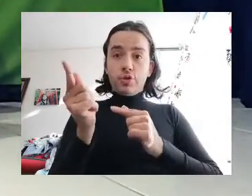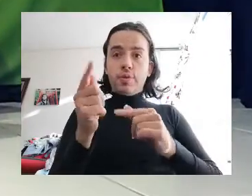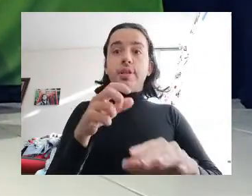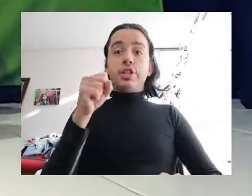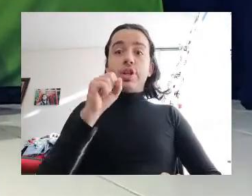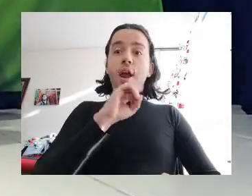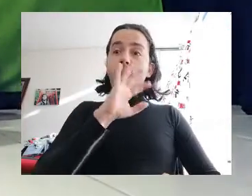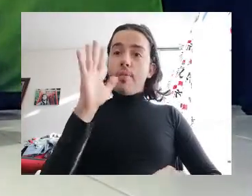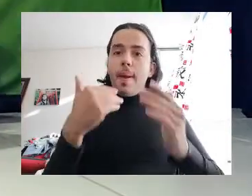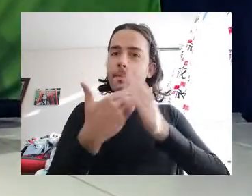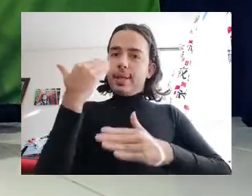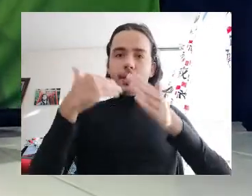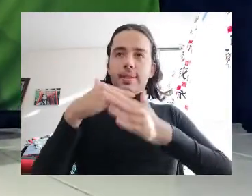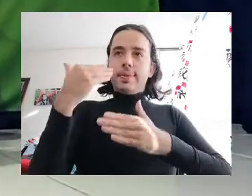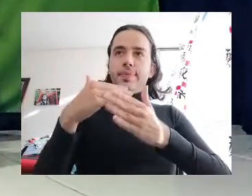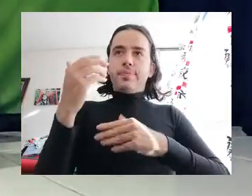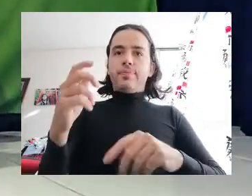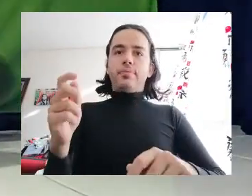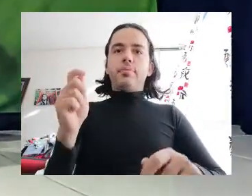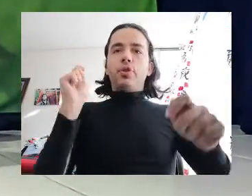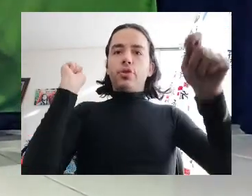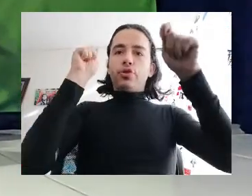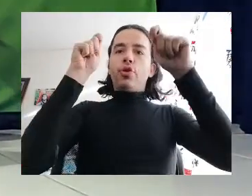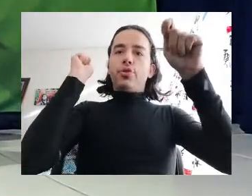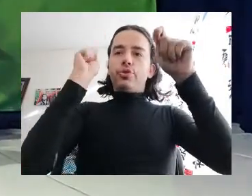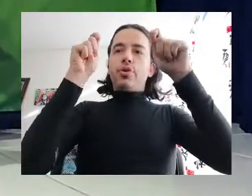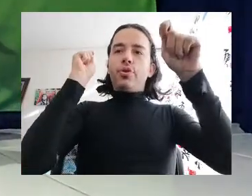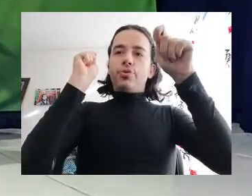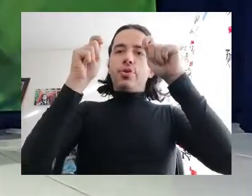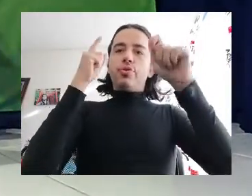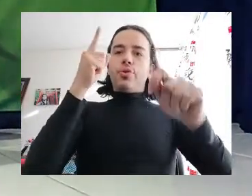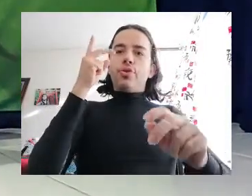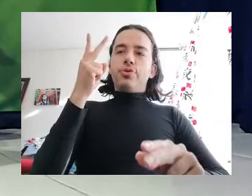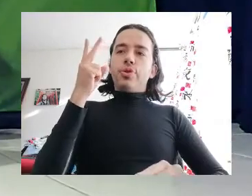lista? ¡Claro! ¡Iniciamos!